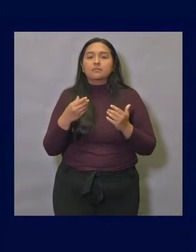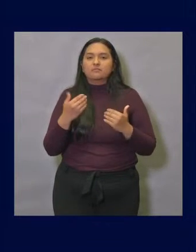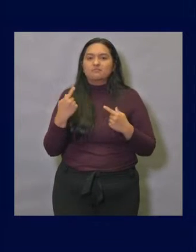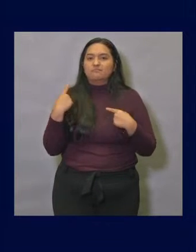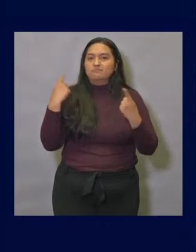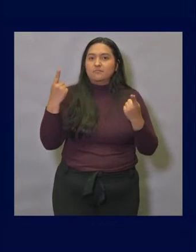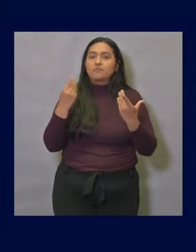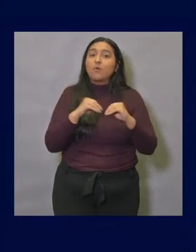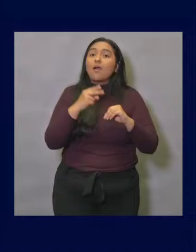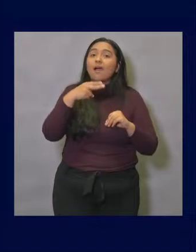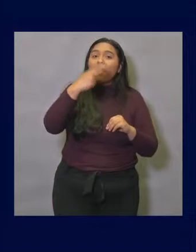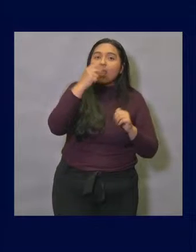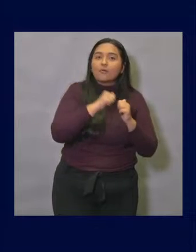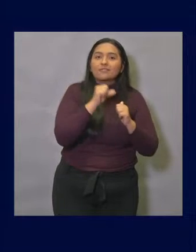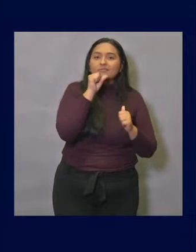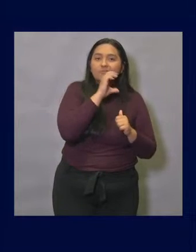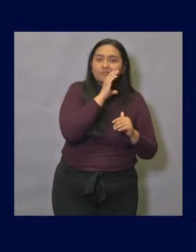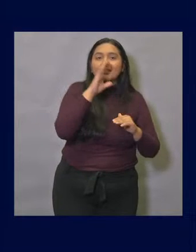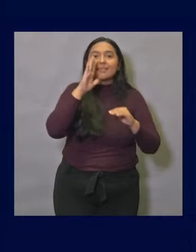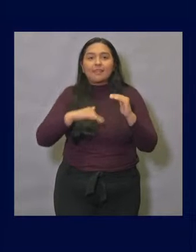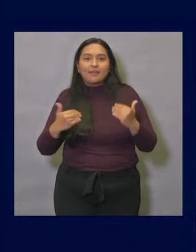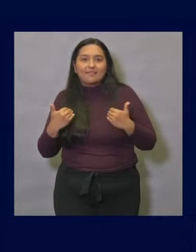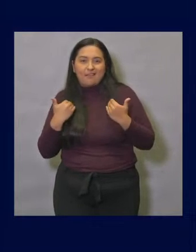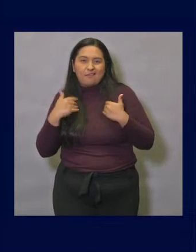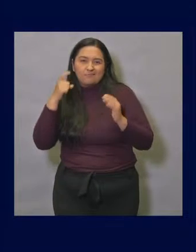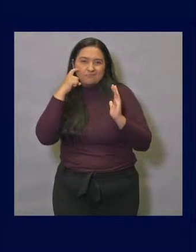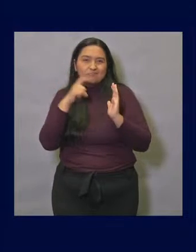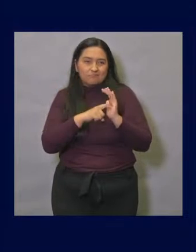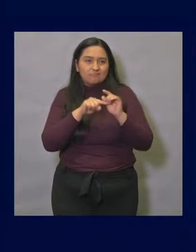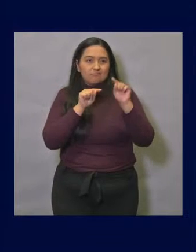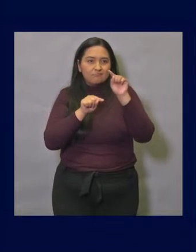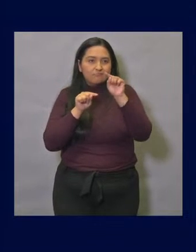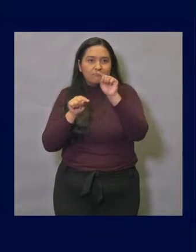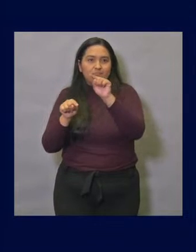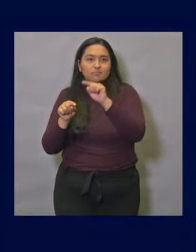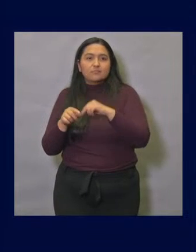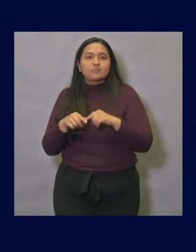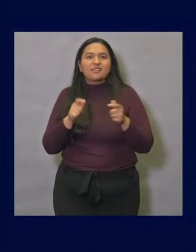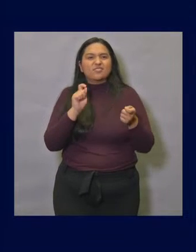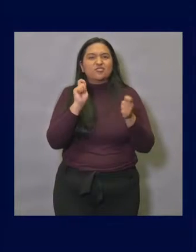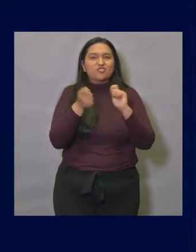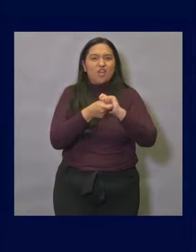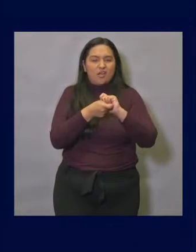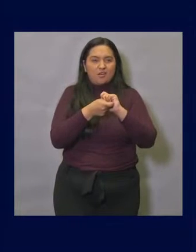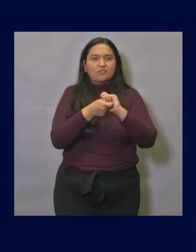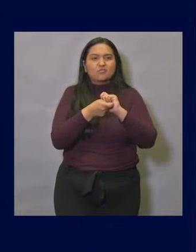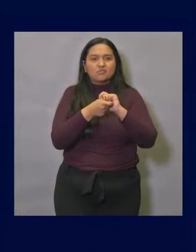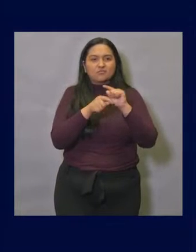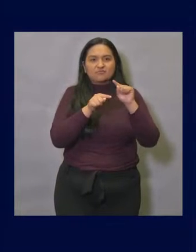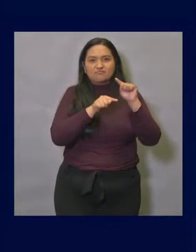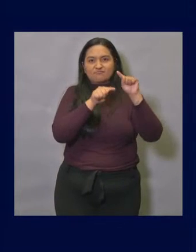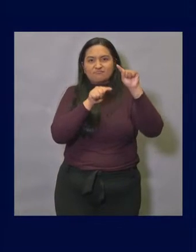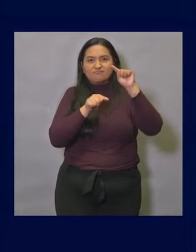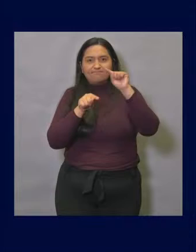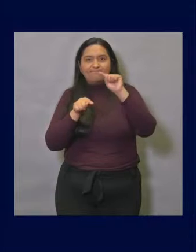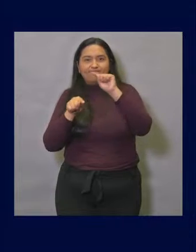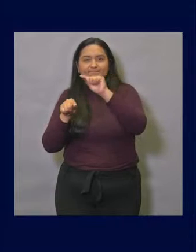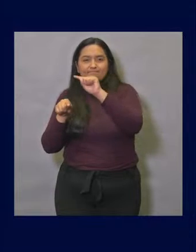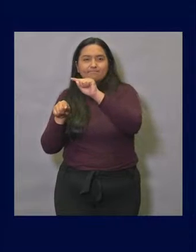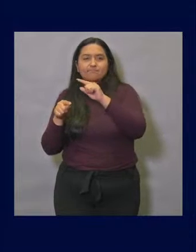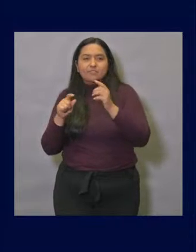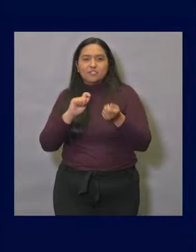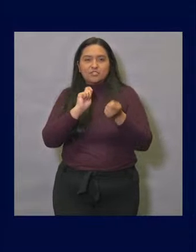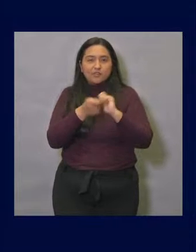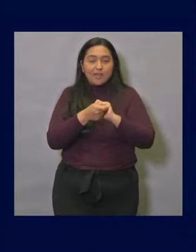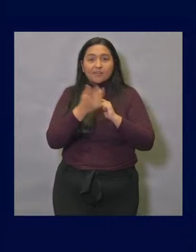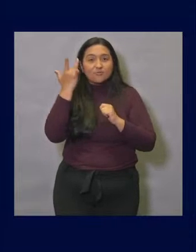mayores que entre los adultos más jóvenes. Puede ver cómo cambió la distancia entre esas líneas después de que la cobertura